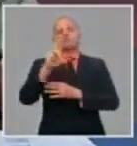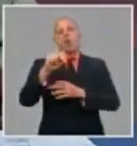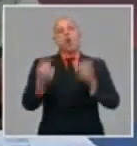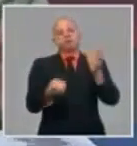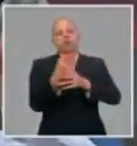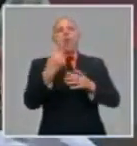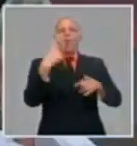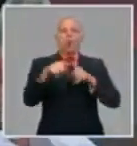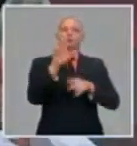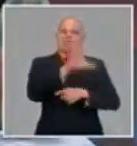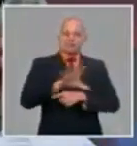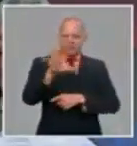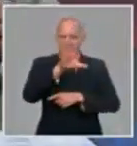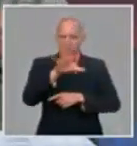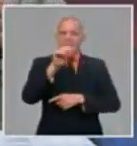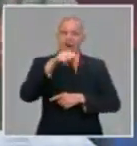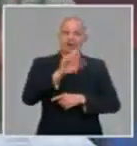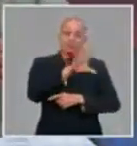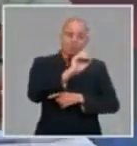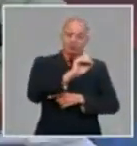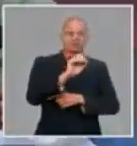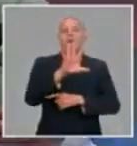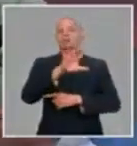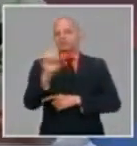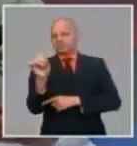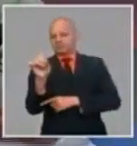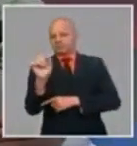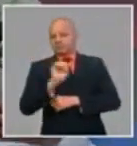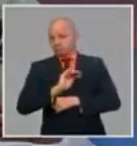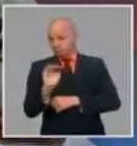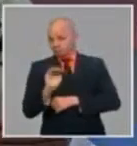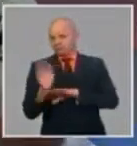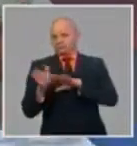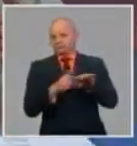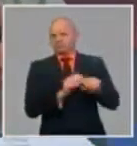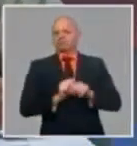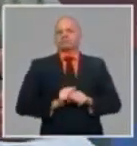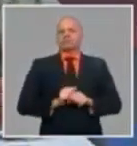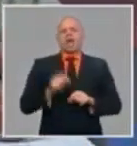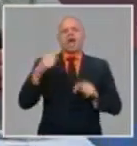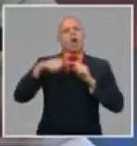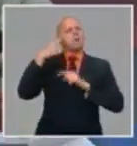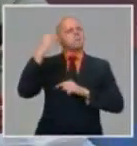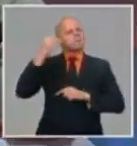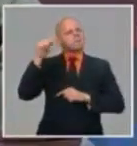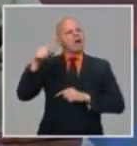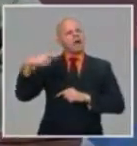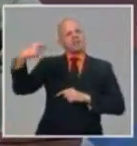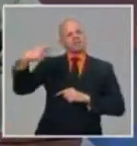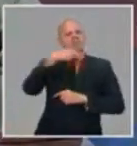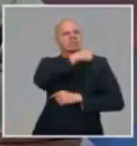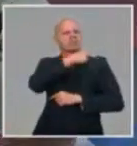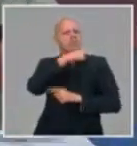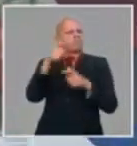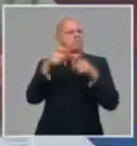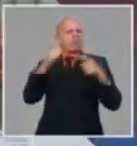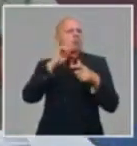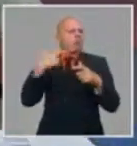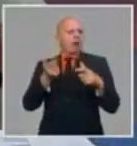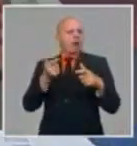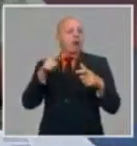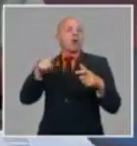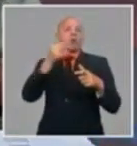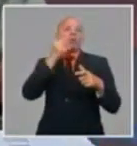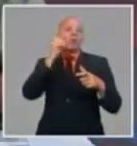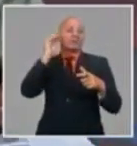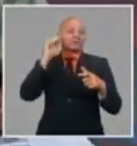casi seguro que siempre van a ser demócratas por el alto porciento de población negra que compone el Distrito de Columbia, y